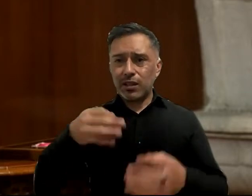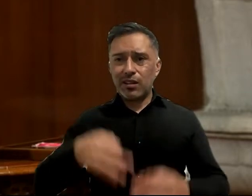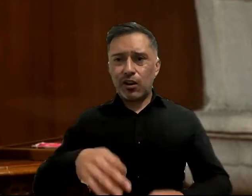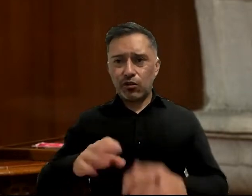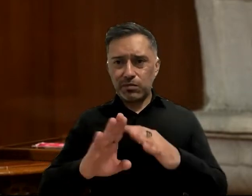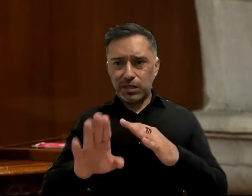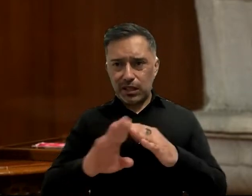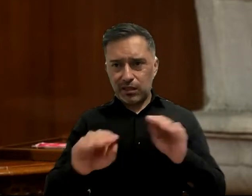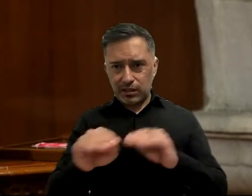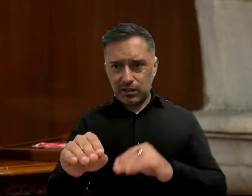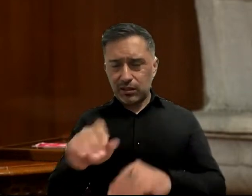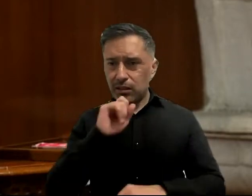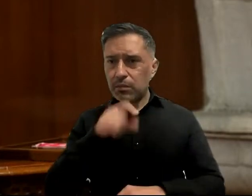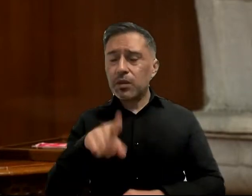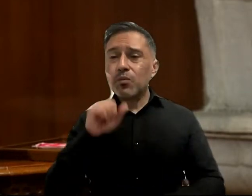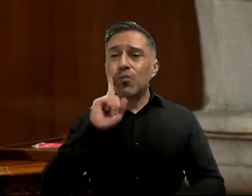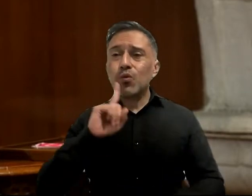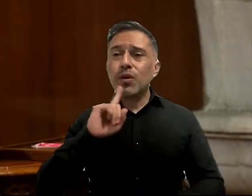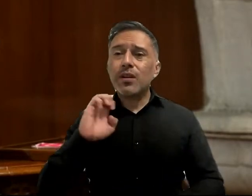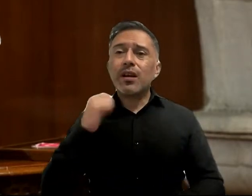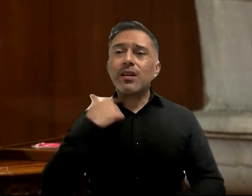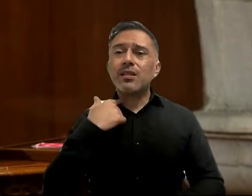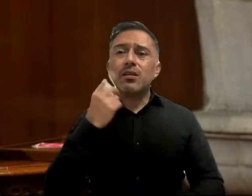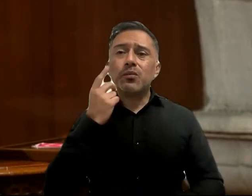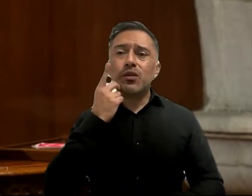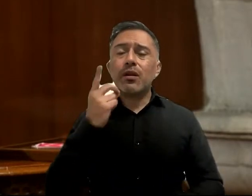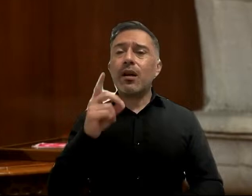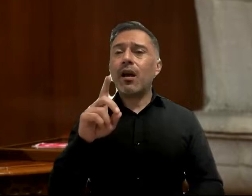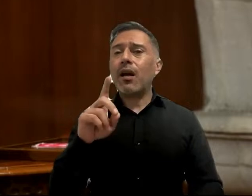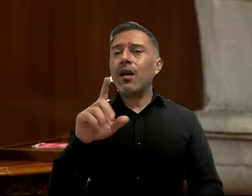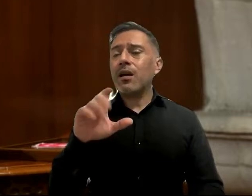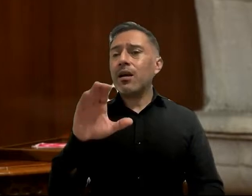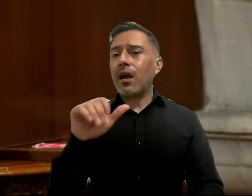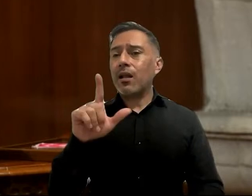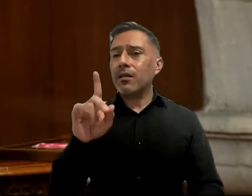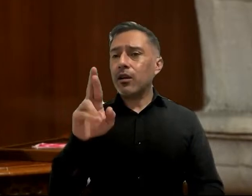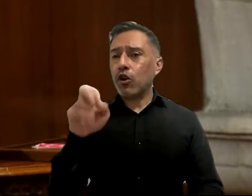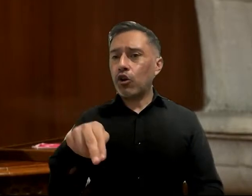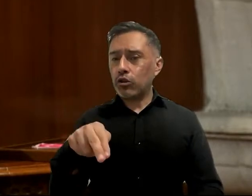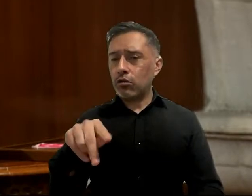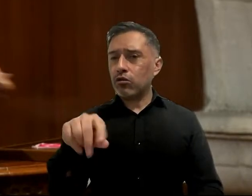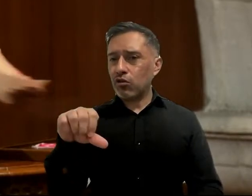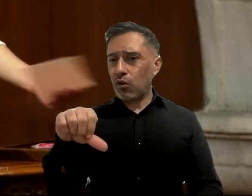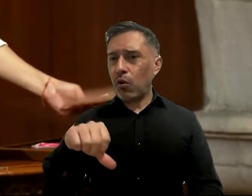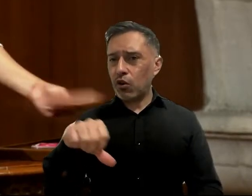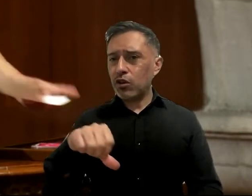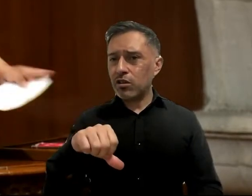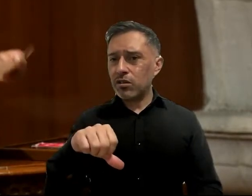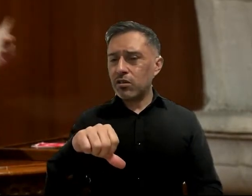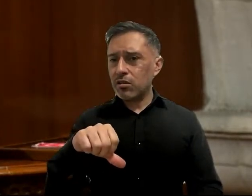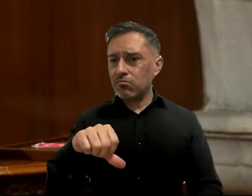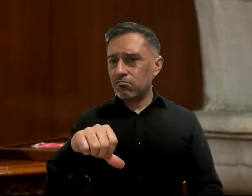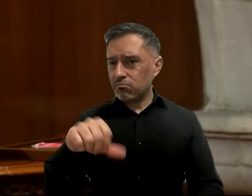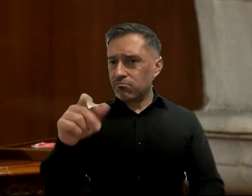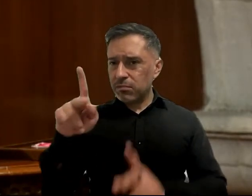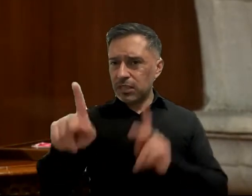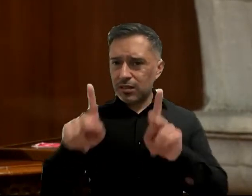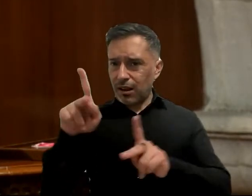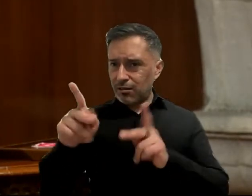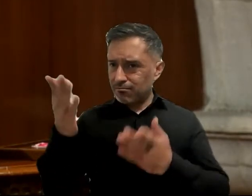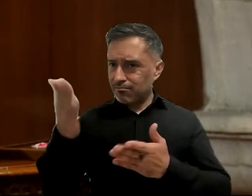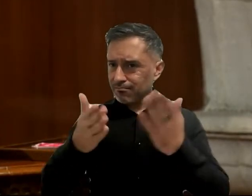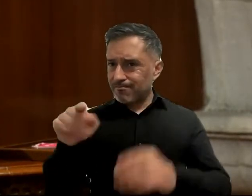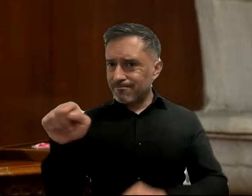así como a la exdiputada Juliana Arias Calderón, que el día de hoy se encuentran en este recinto. Muchas